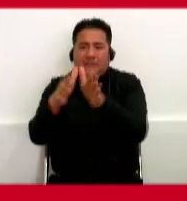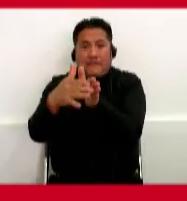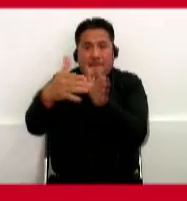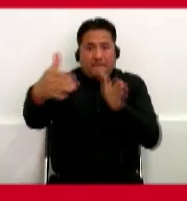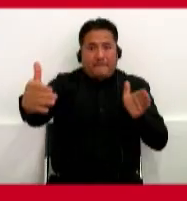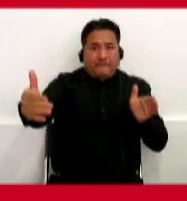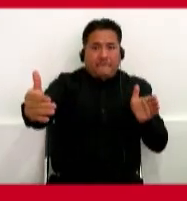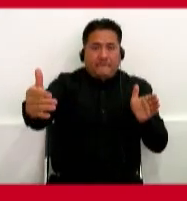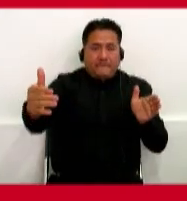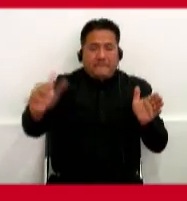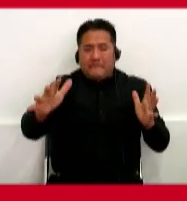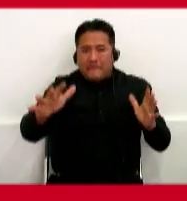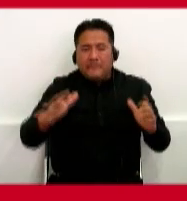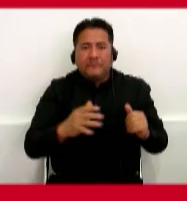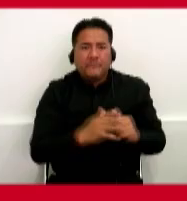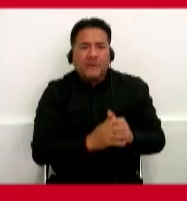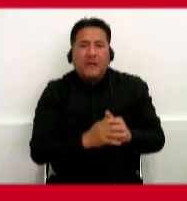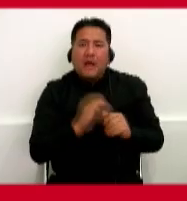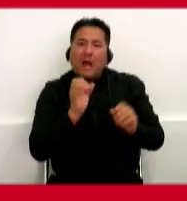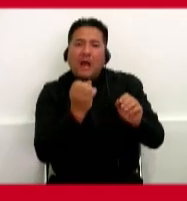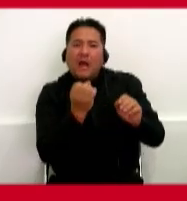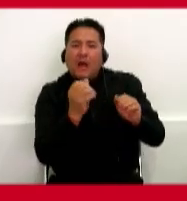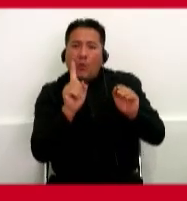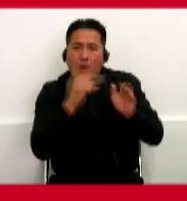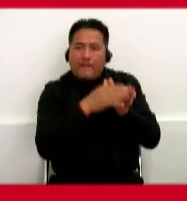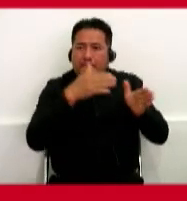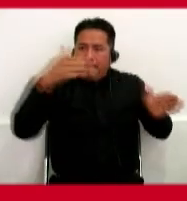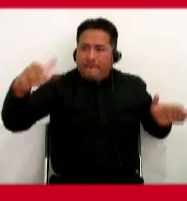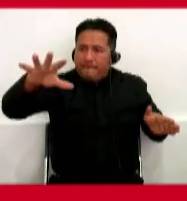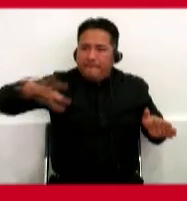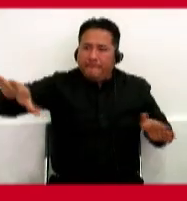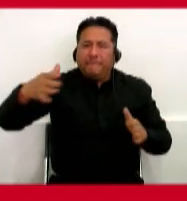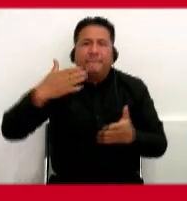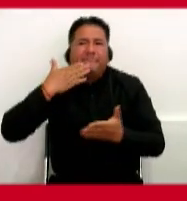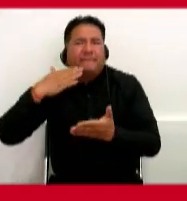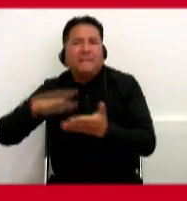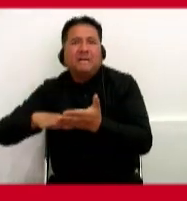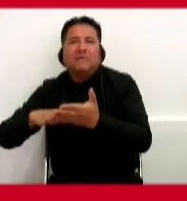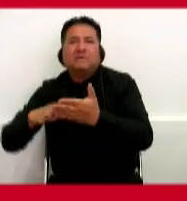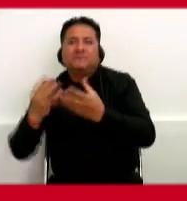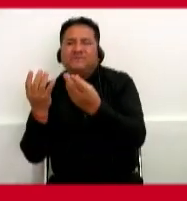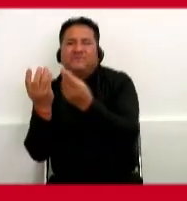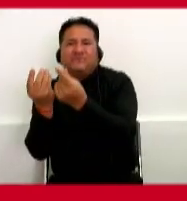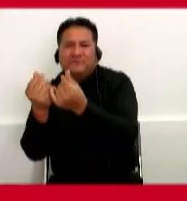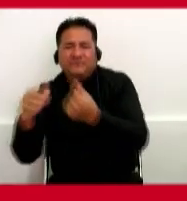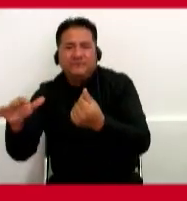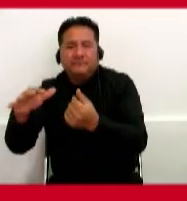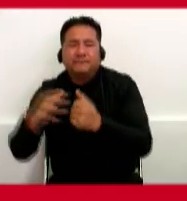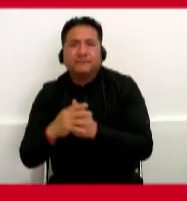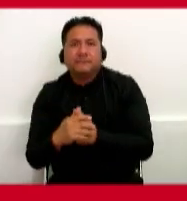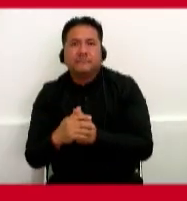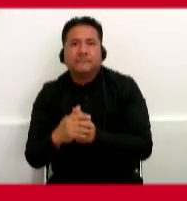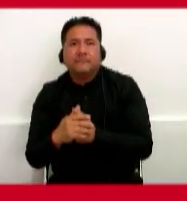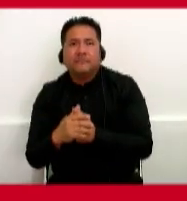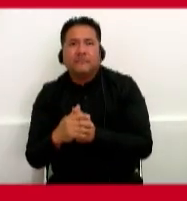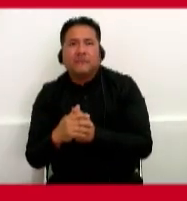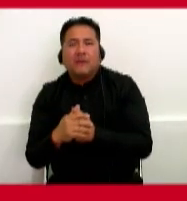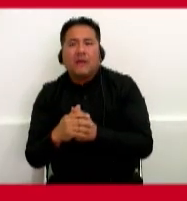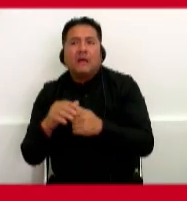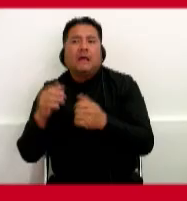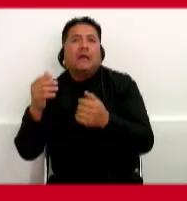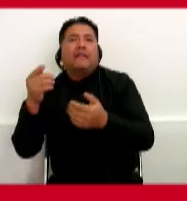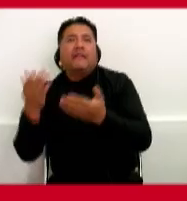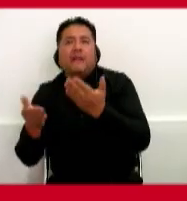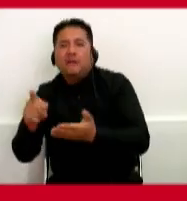una zona de mala calidad geomecánica y es un sector conductor preferente de agua. Explotado